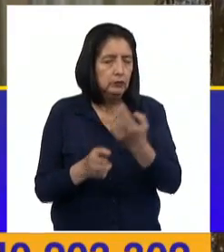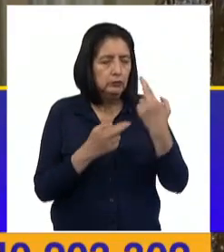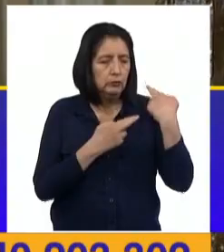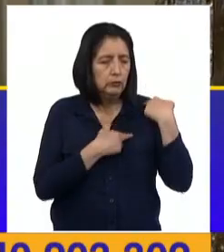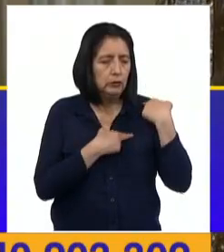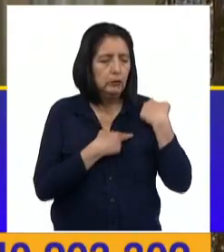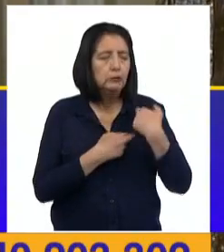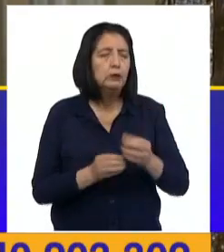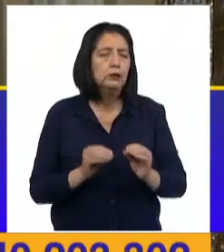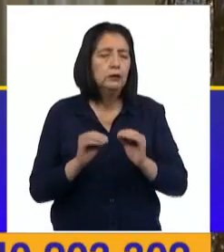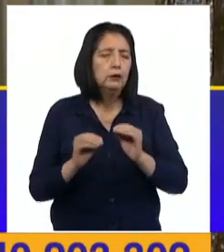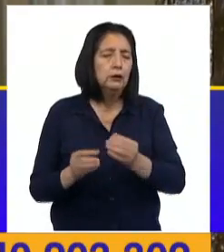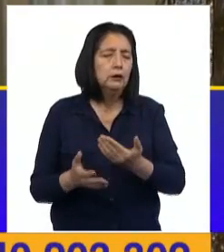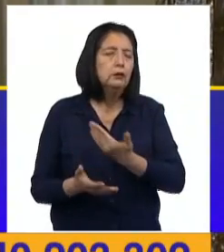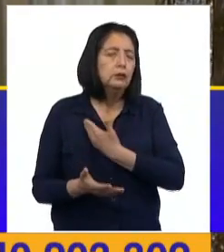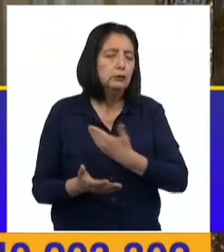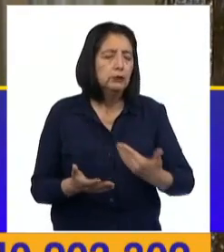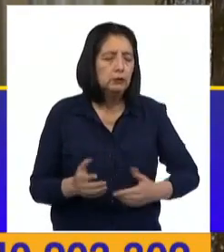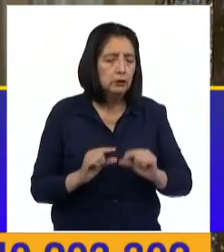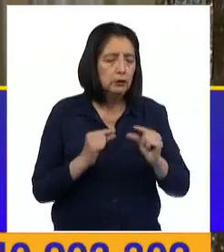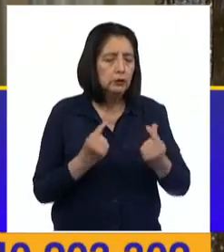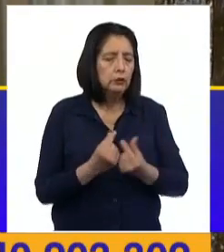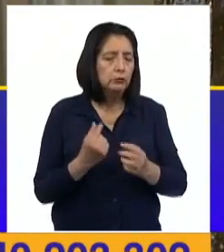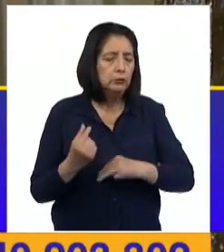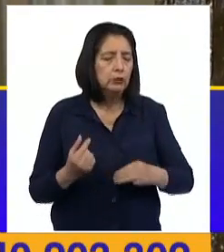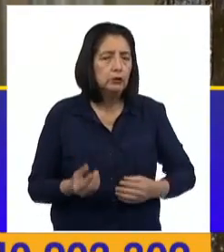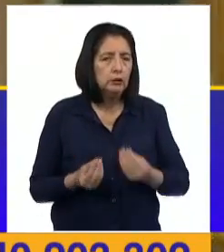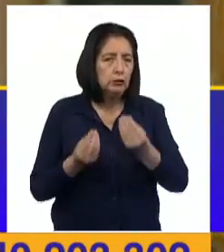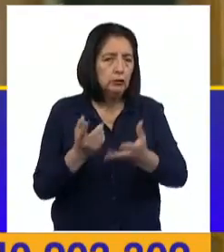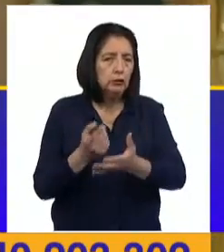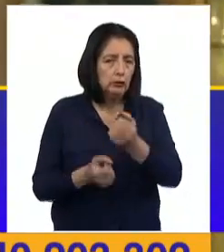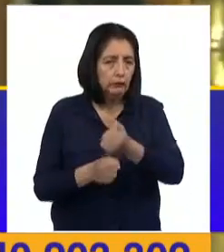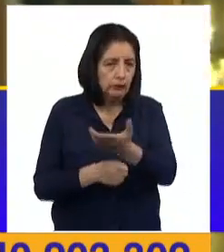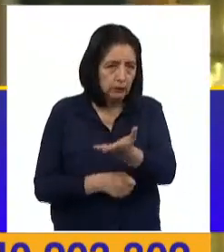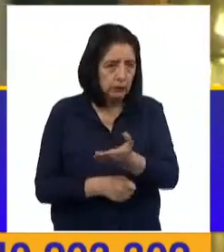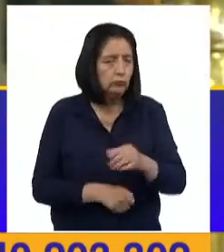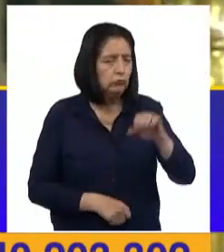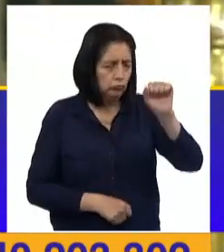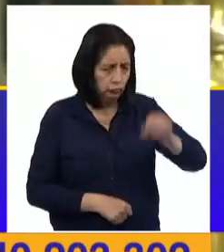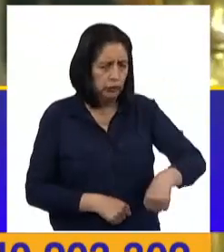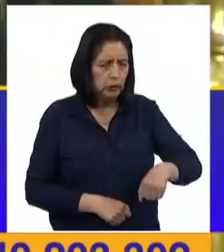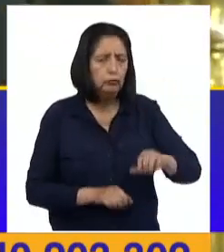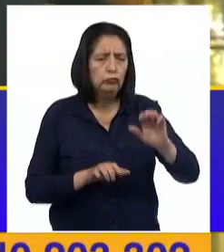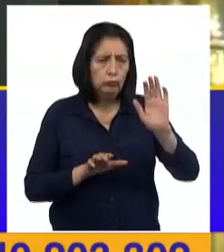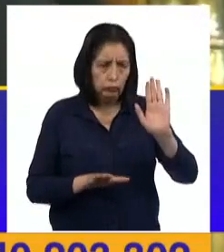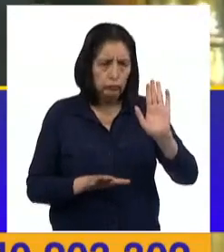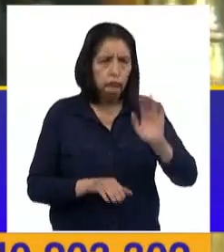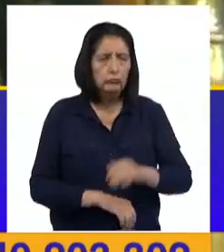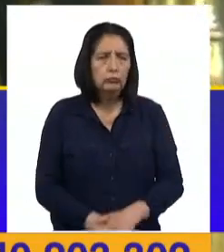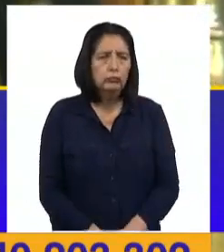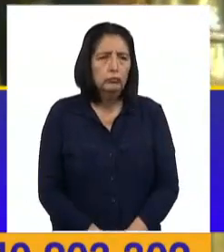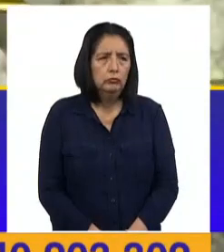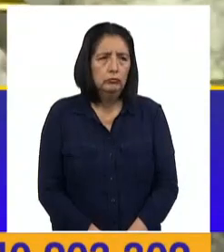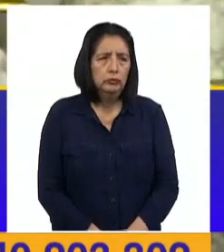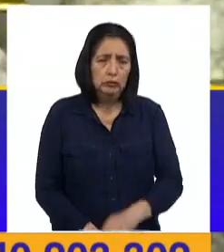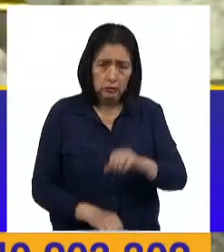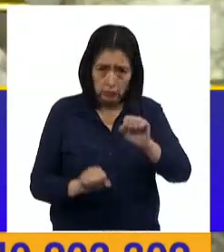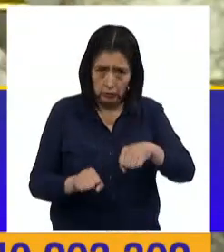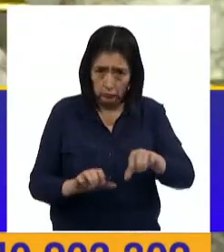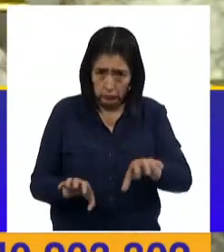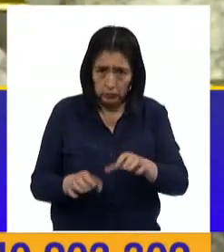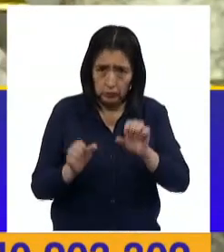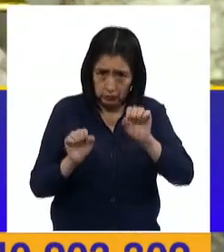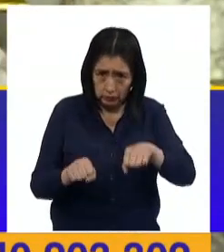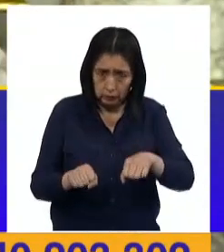de presidente del Consejo de Ministros que os confío. Sí, juro. Si así lo